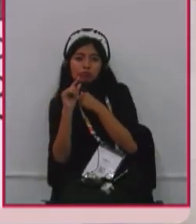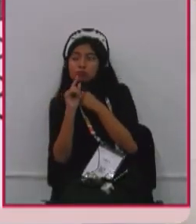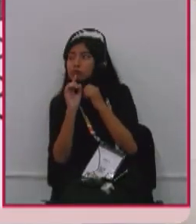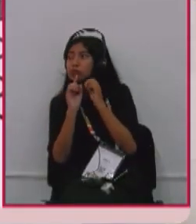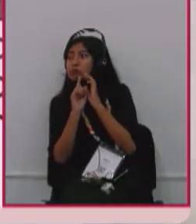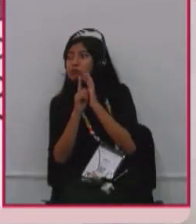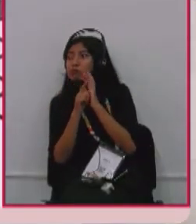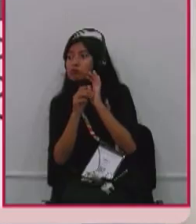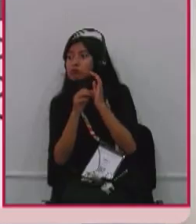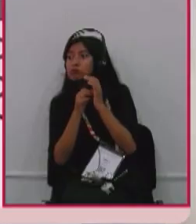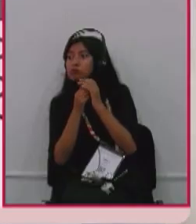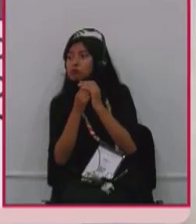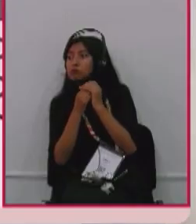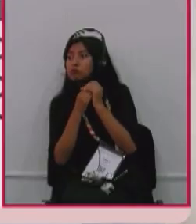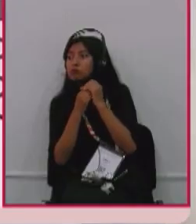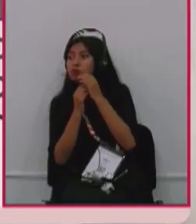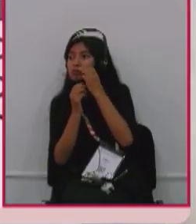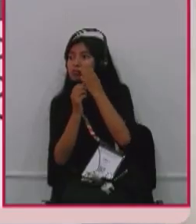estimado.